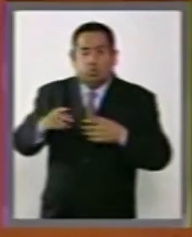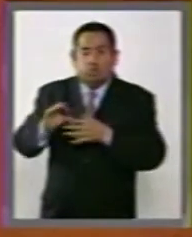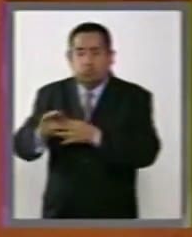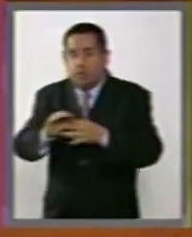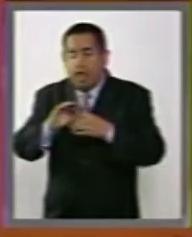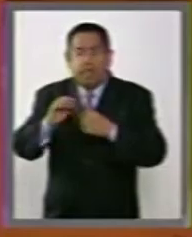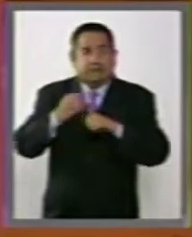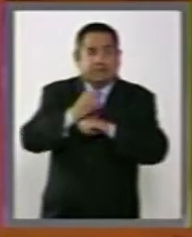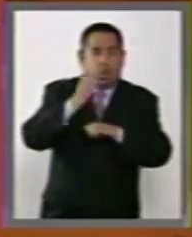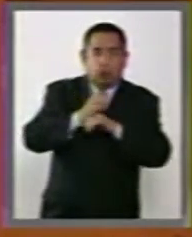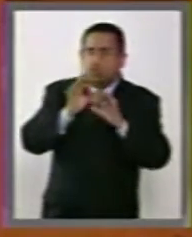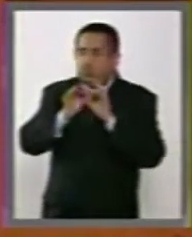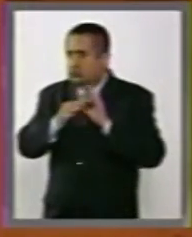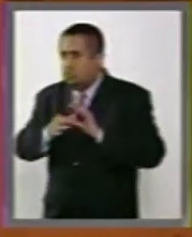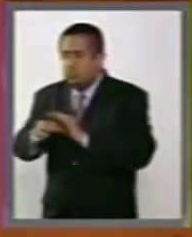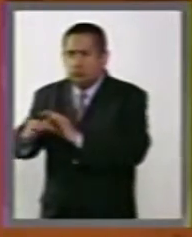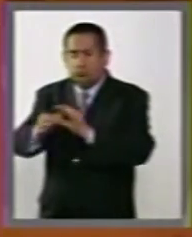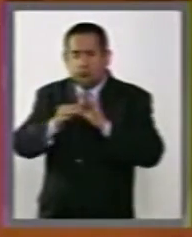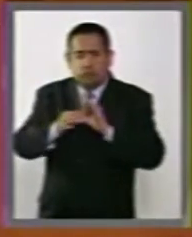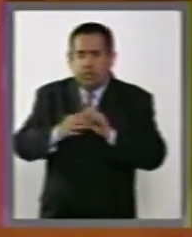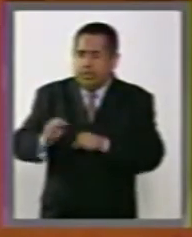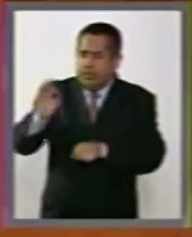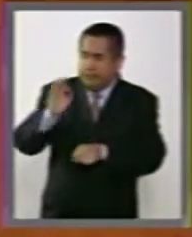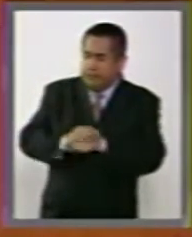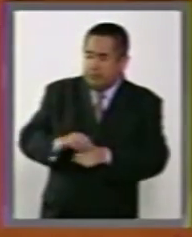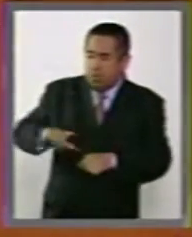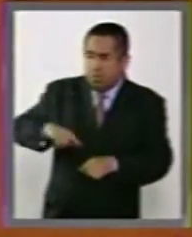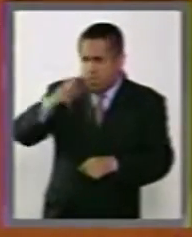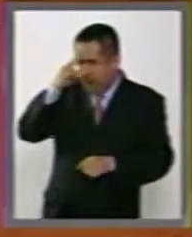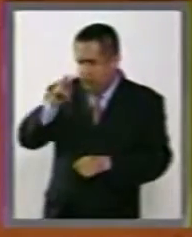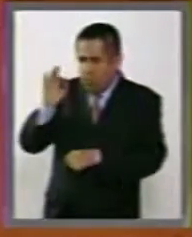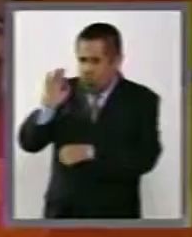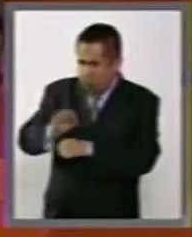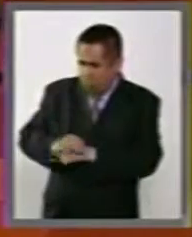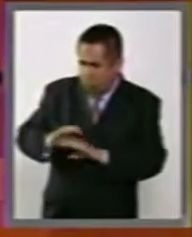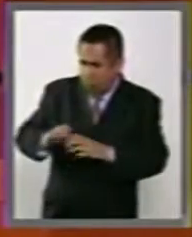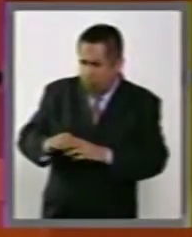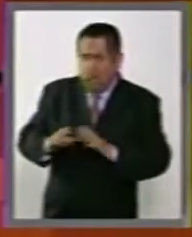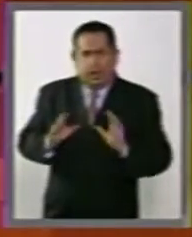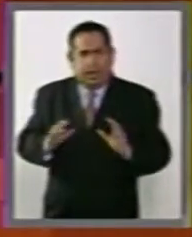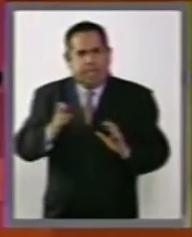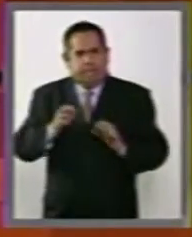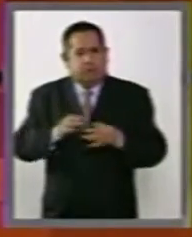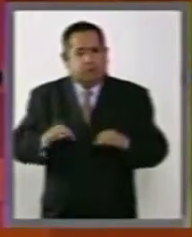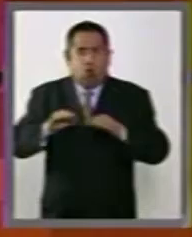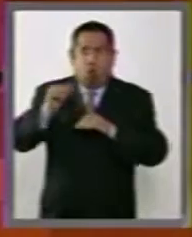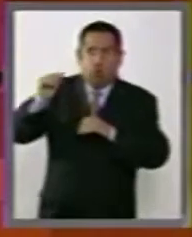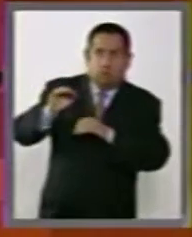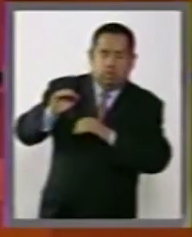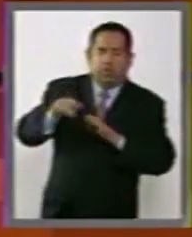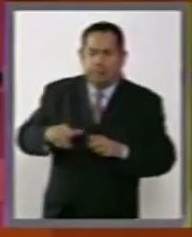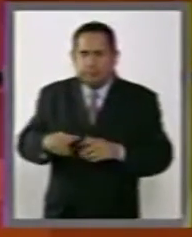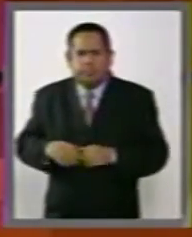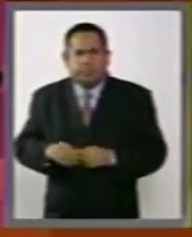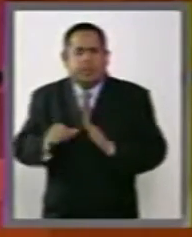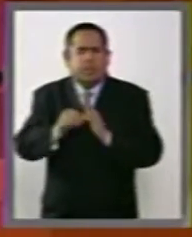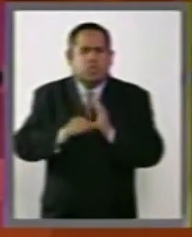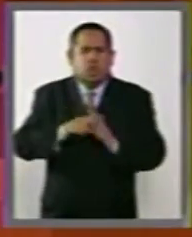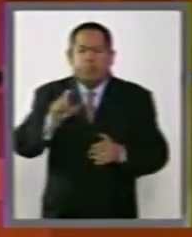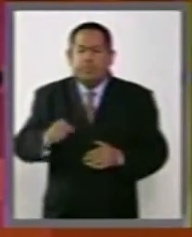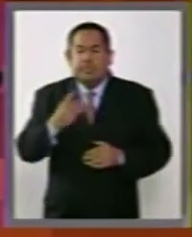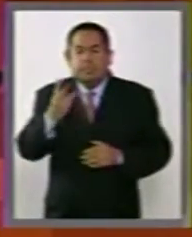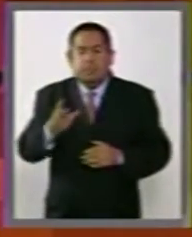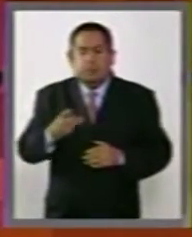integrantes de la Federación, a la defensa legítima del Estado mexicano respecto de otros estados. Y con el artículo 23, por